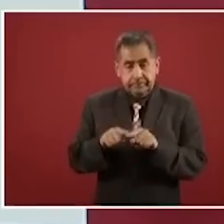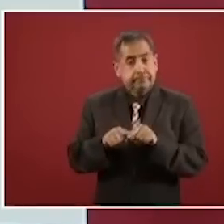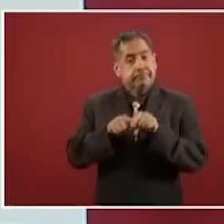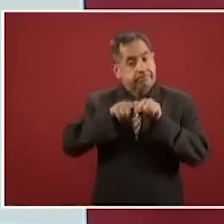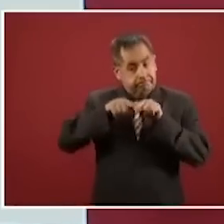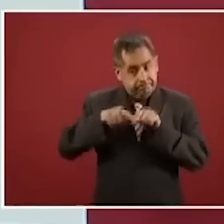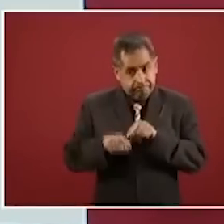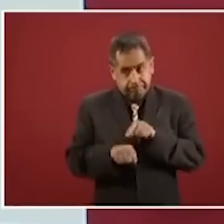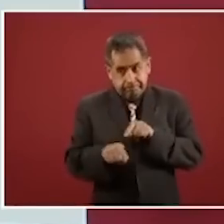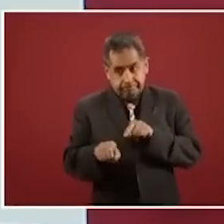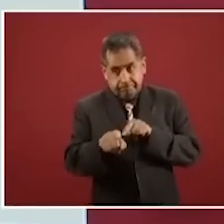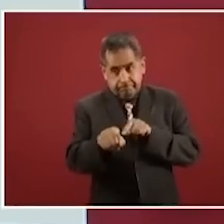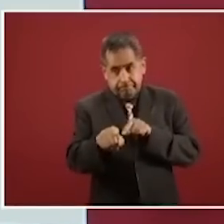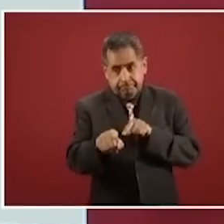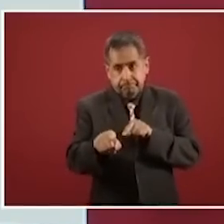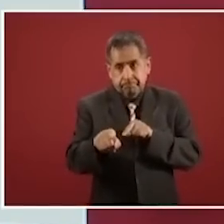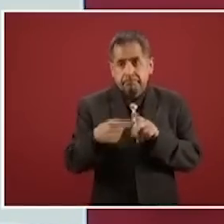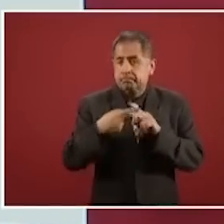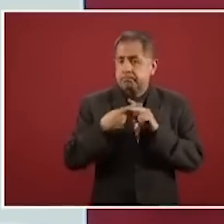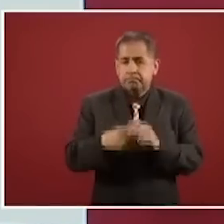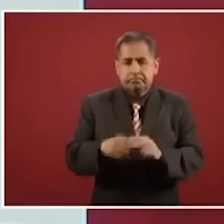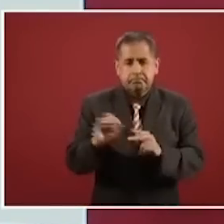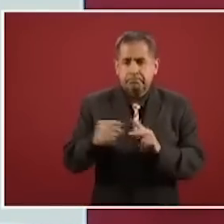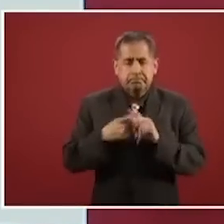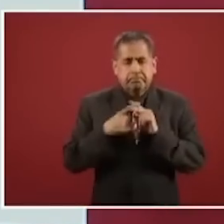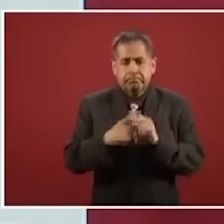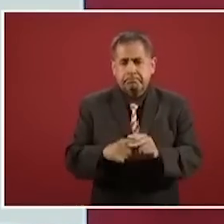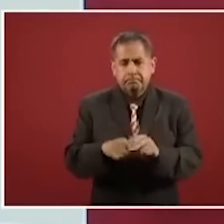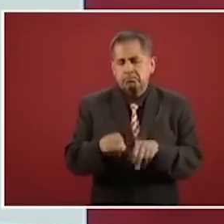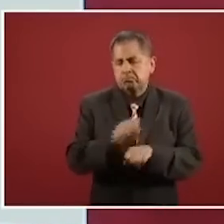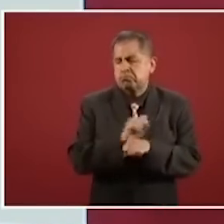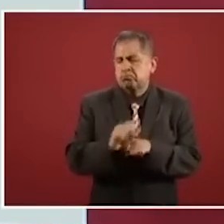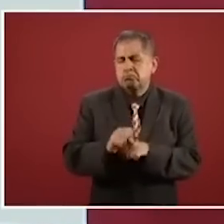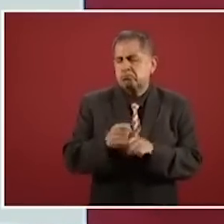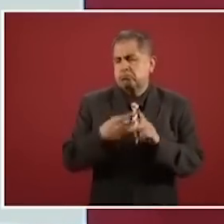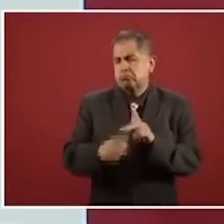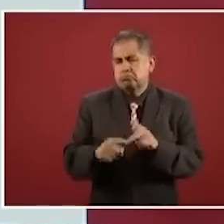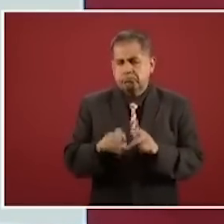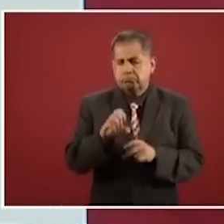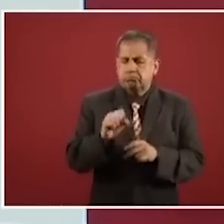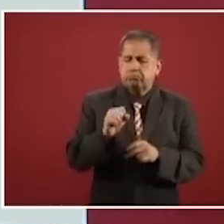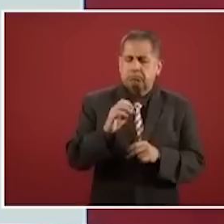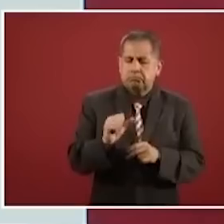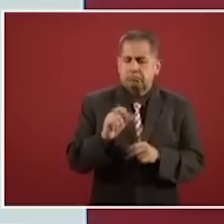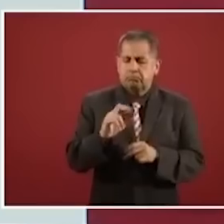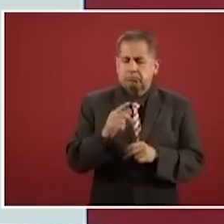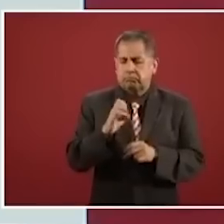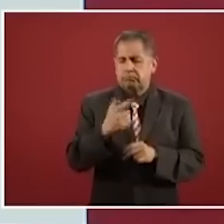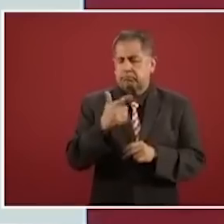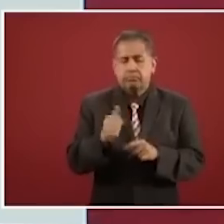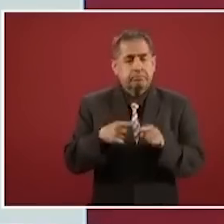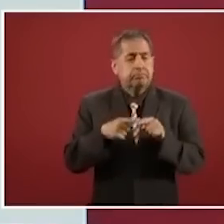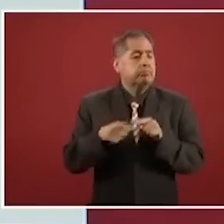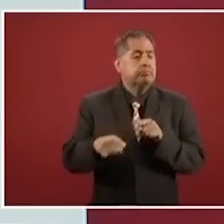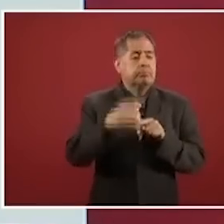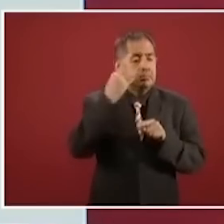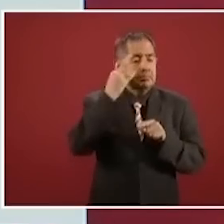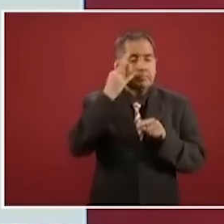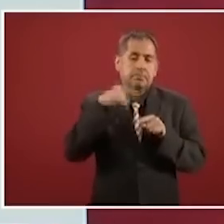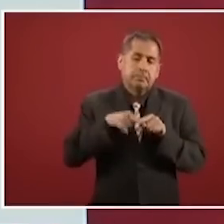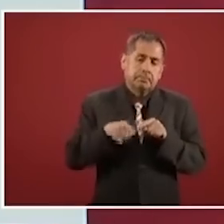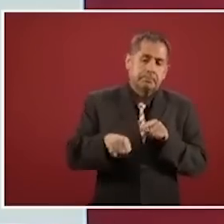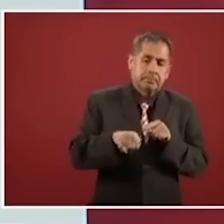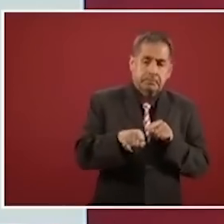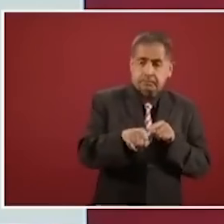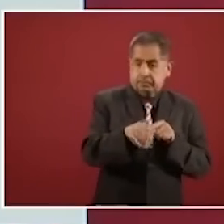Todo este tramo, posiblemente iniciemos las partes más sencillas, es a partir de Escárcega hacia todo el territorio campechano,